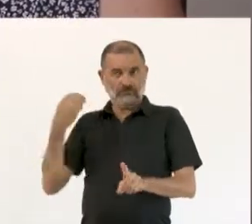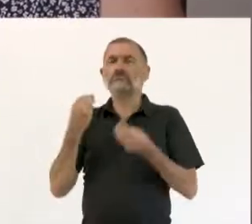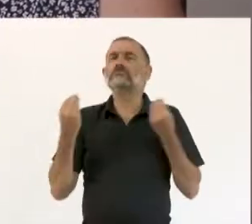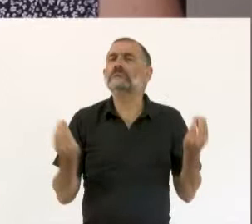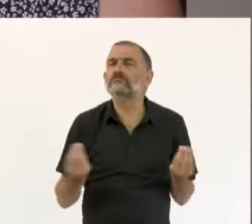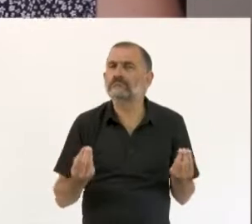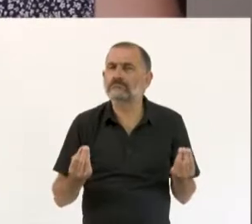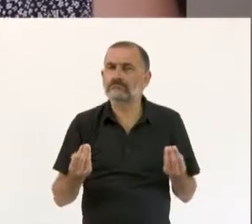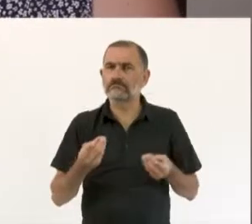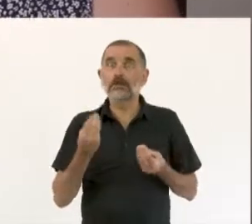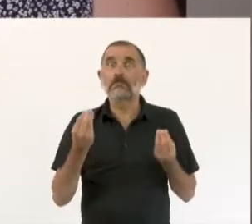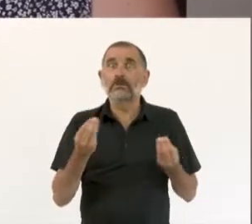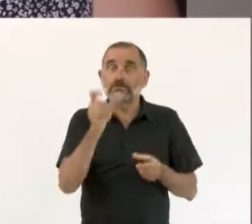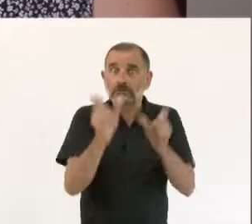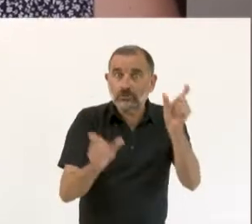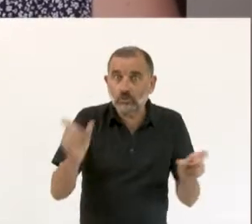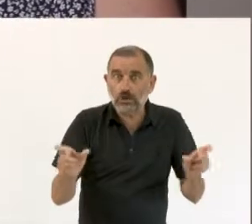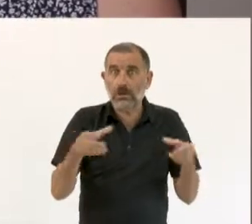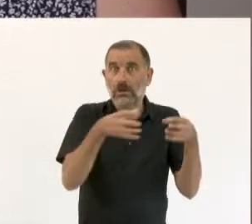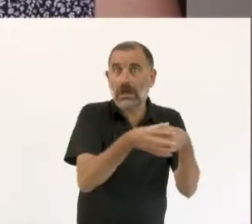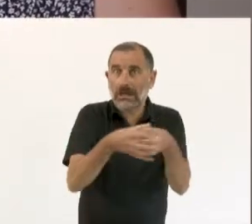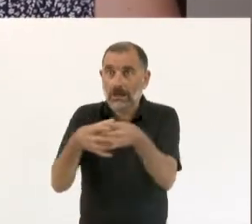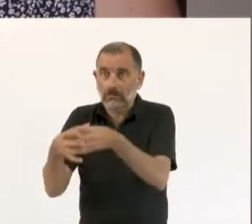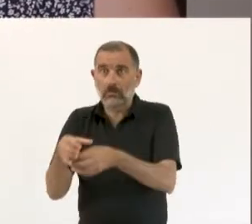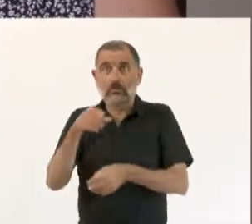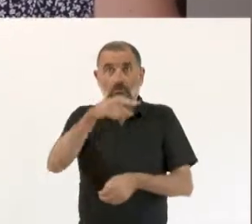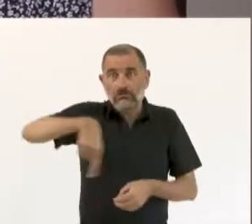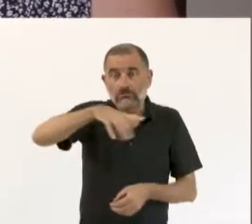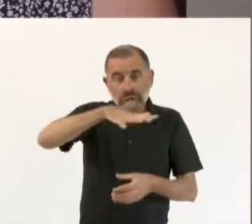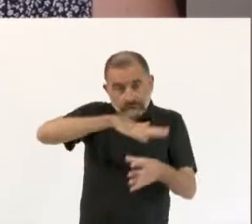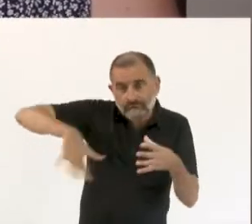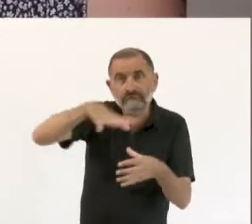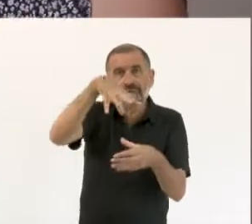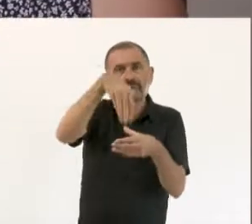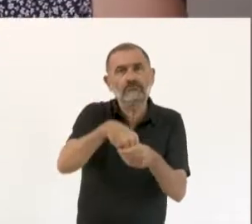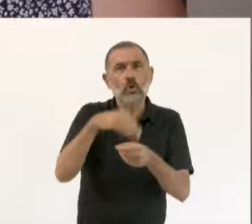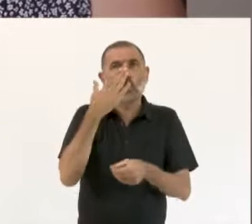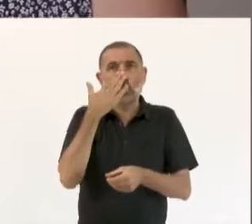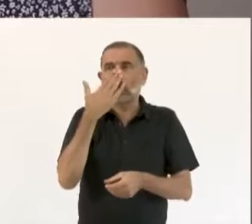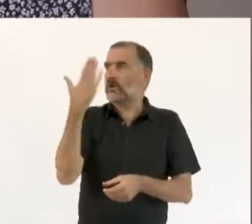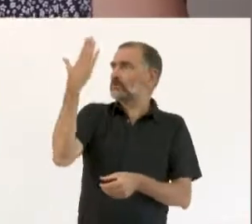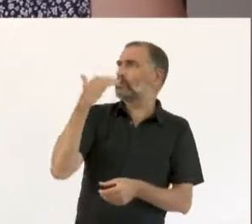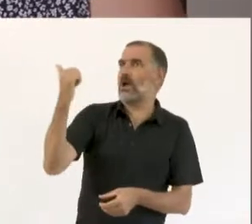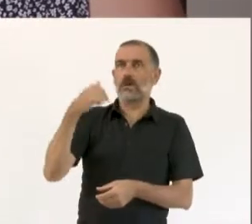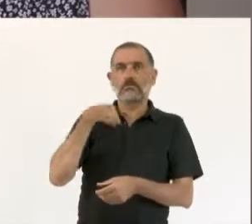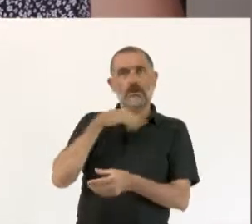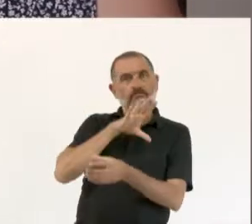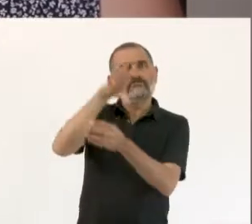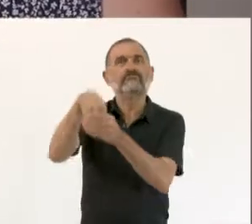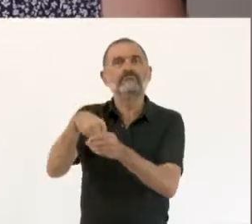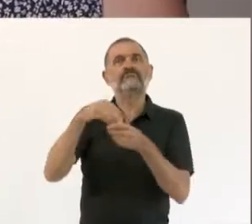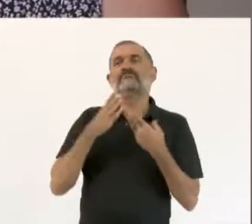dar respuestas a pedidos de distintas comunidades del interior de la provincia para recuperar lo que ellos consideran de valor